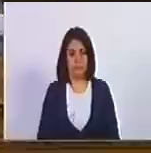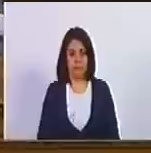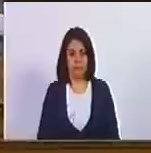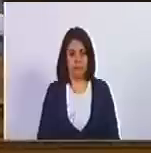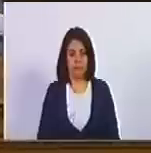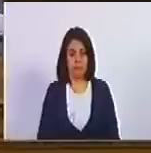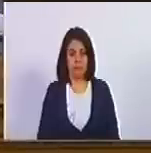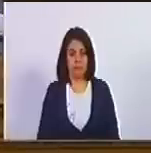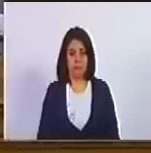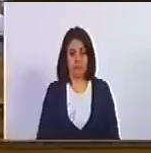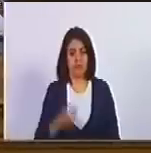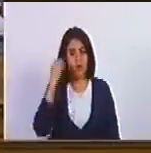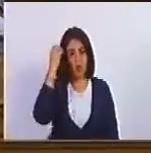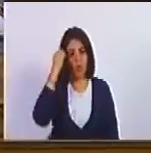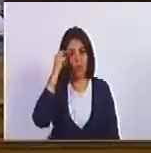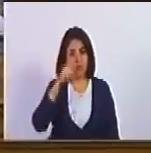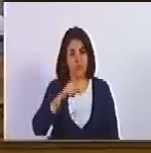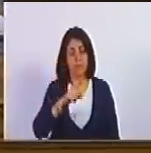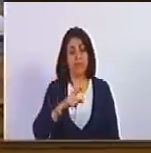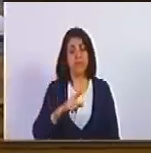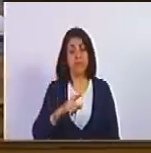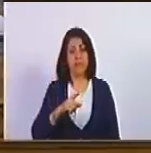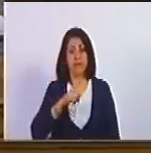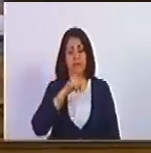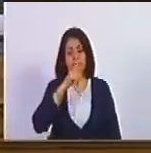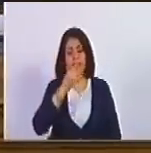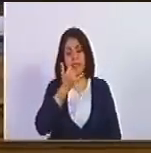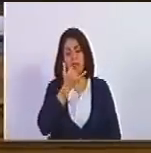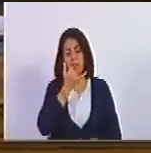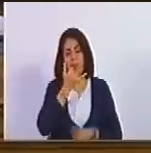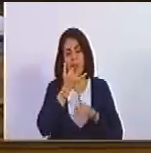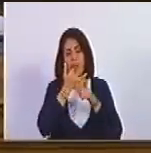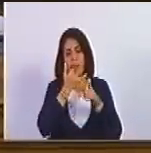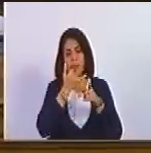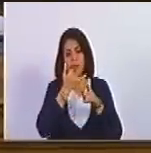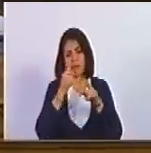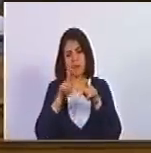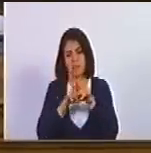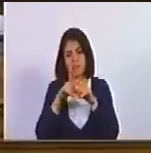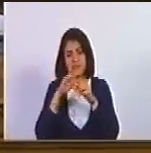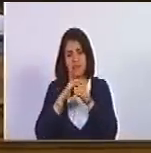El consultor jurídico opina que yo estoy más pelado que mi cabeza, entonces hay que dejarlo como está.